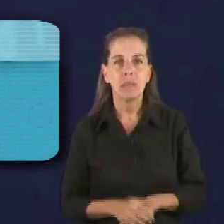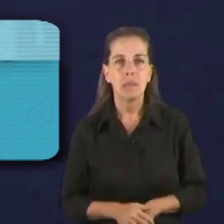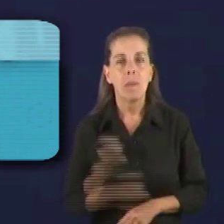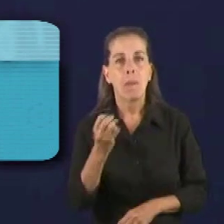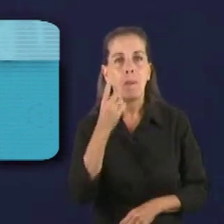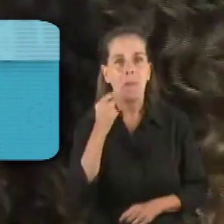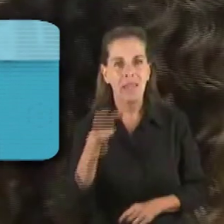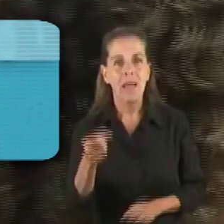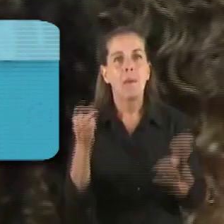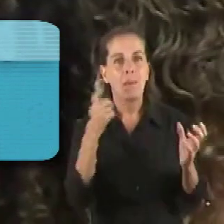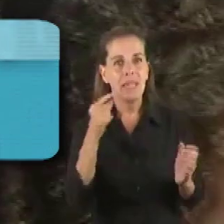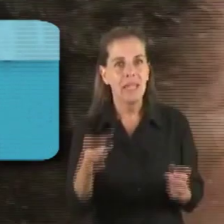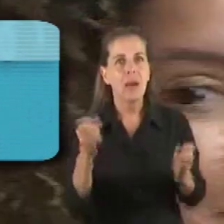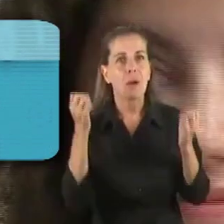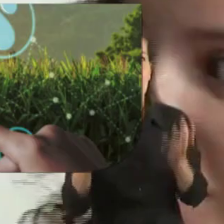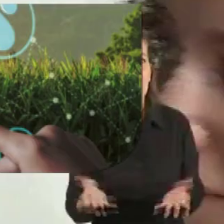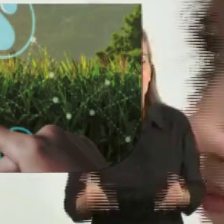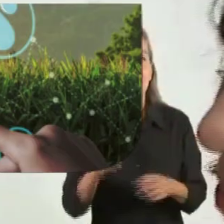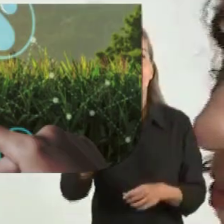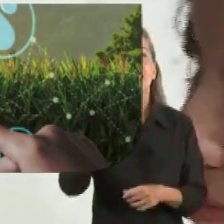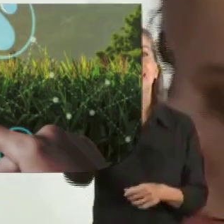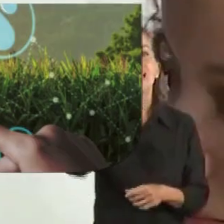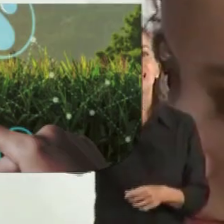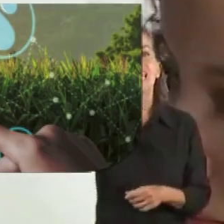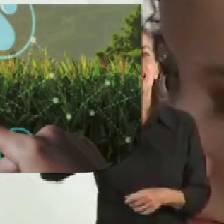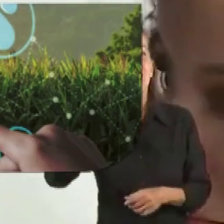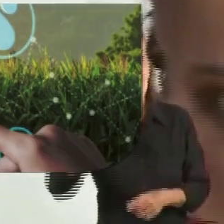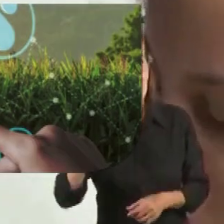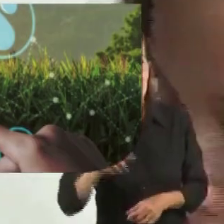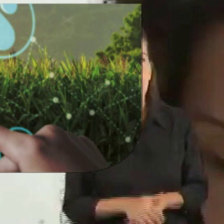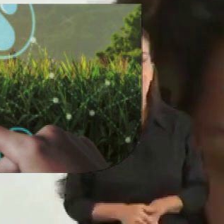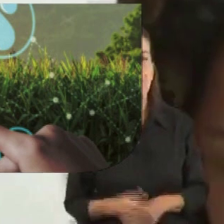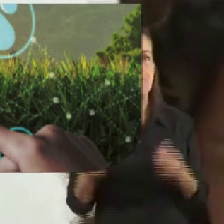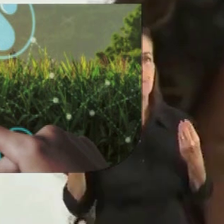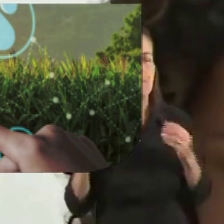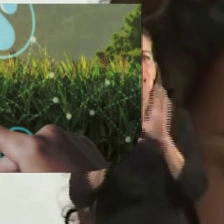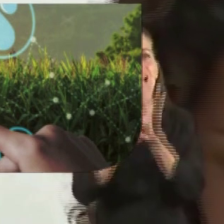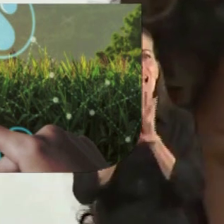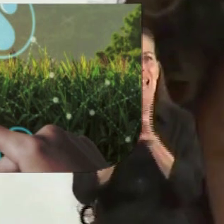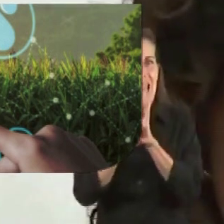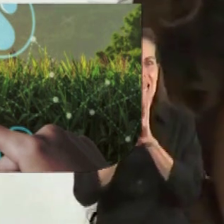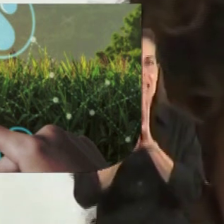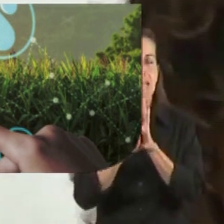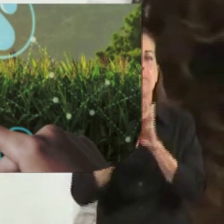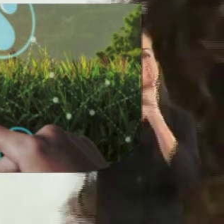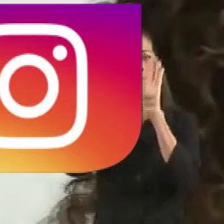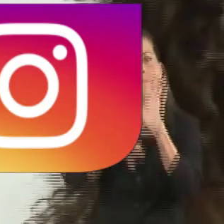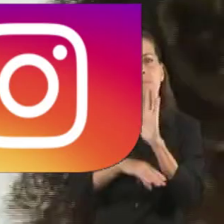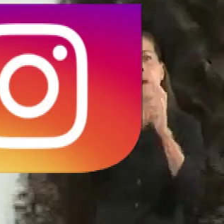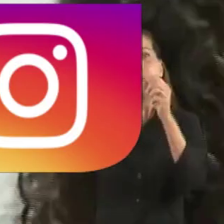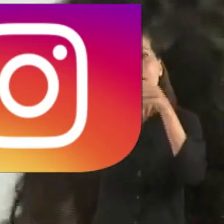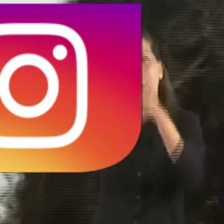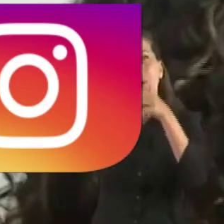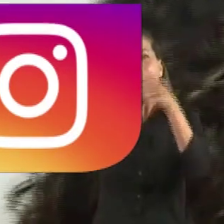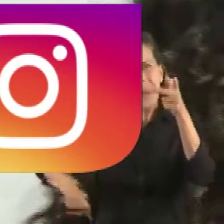días. Buenos días, vocero. ¿Cómo andás? ¿Bien? Nicolás Gallardo, de CNN Radio. Ante la caída de la ley de bases, o también conocida ómnibus, hablando